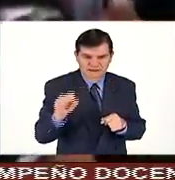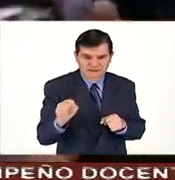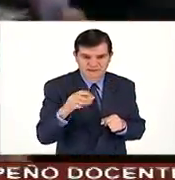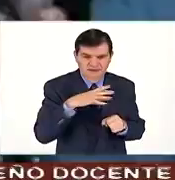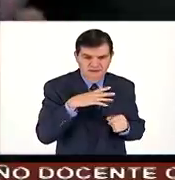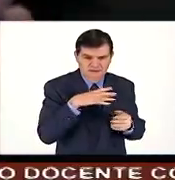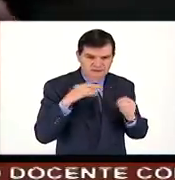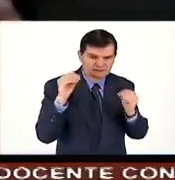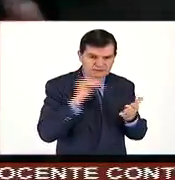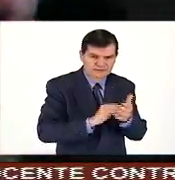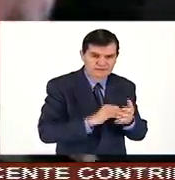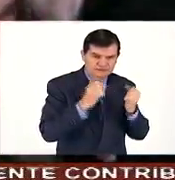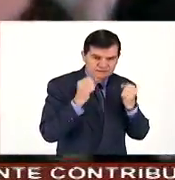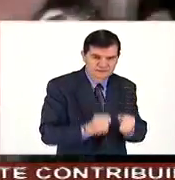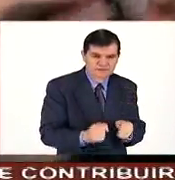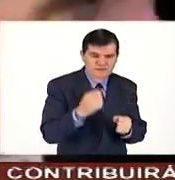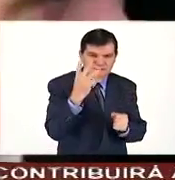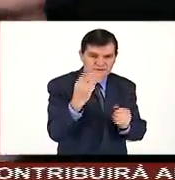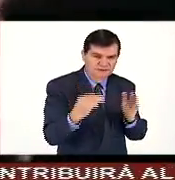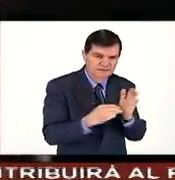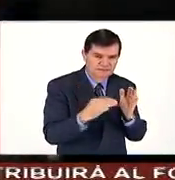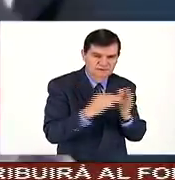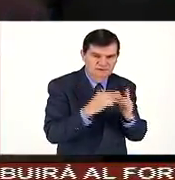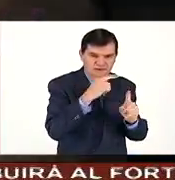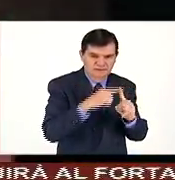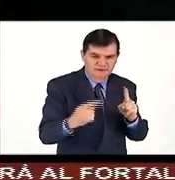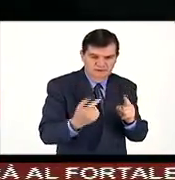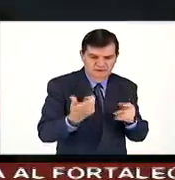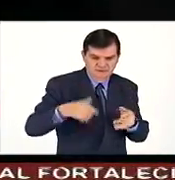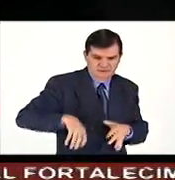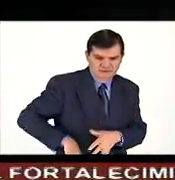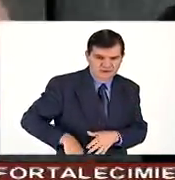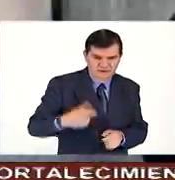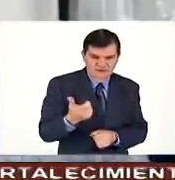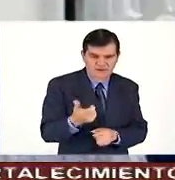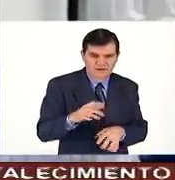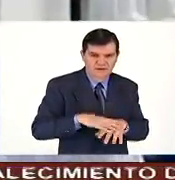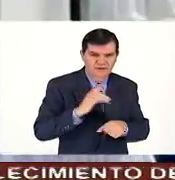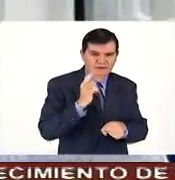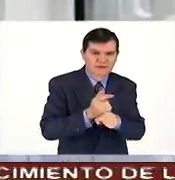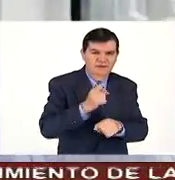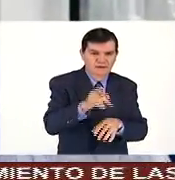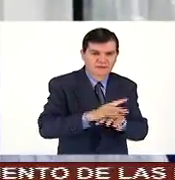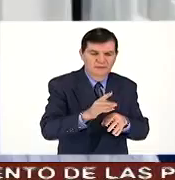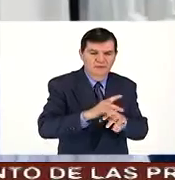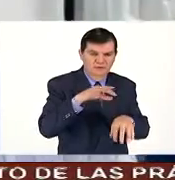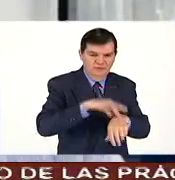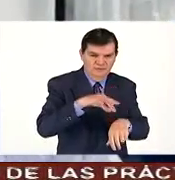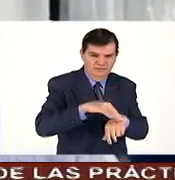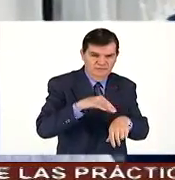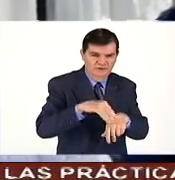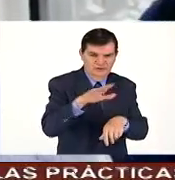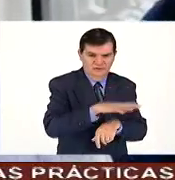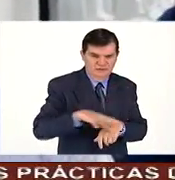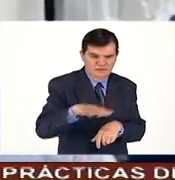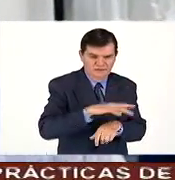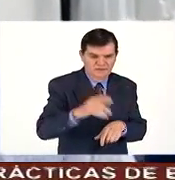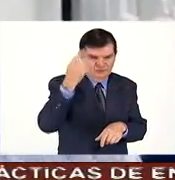fue asegurado con 3,5 millones de pesos en efectivo. Este hombre se identificó como veterinario del rancho Pozo